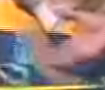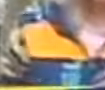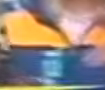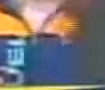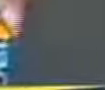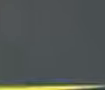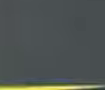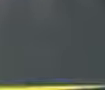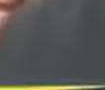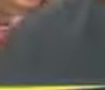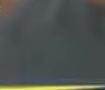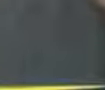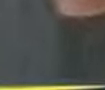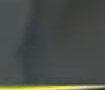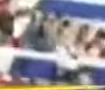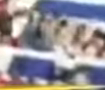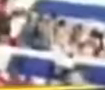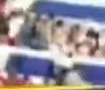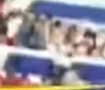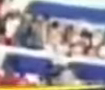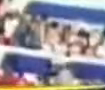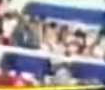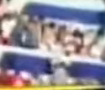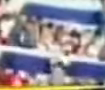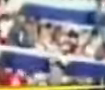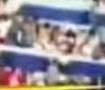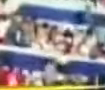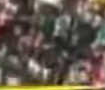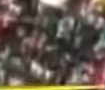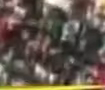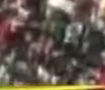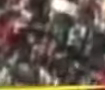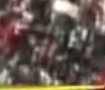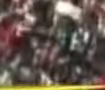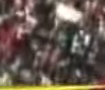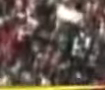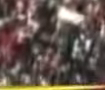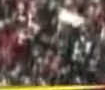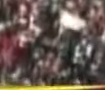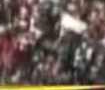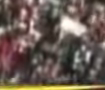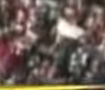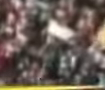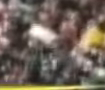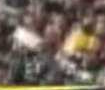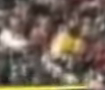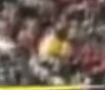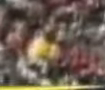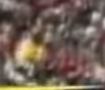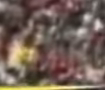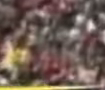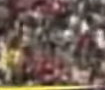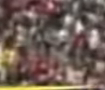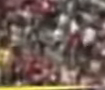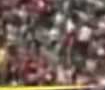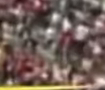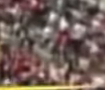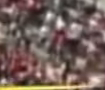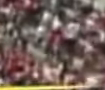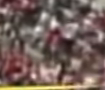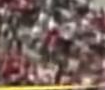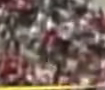generación intermedia y la generación joven, asimismo como la generación más joven. Asimismo, el